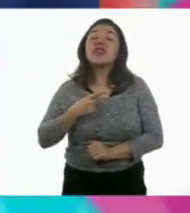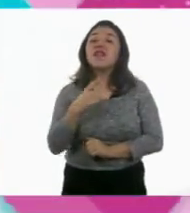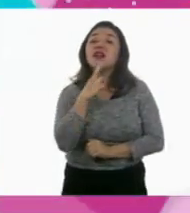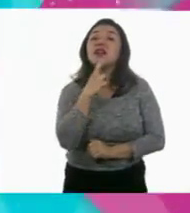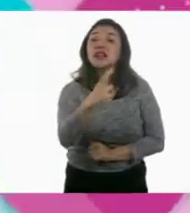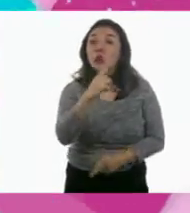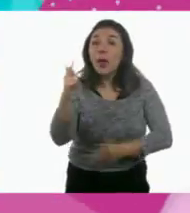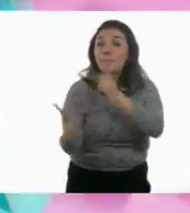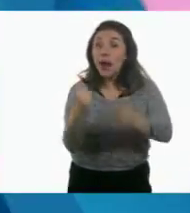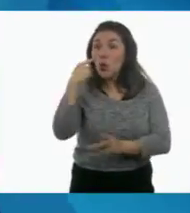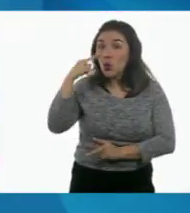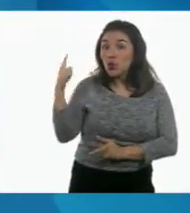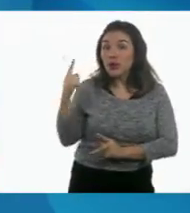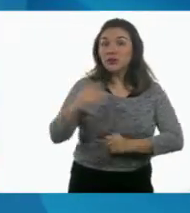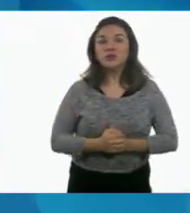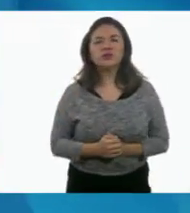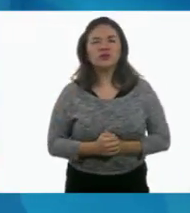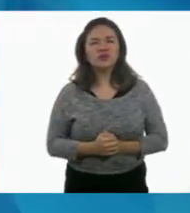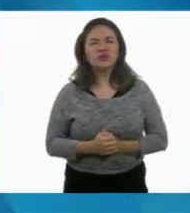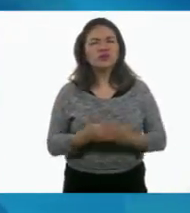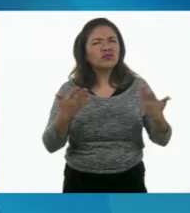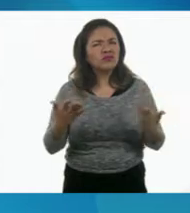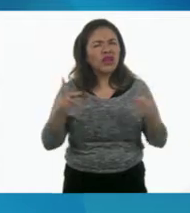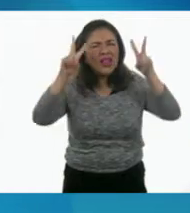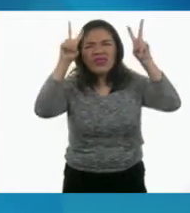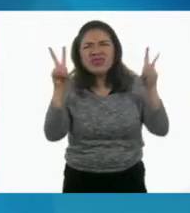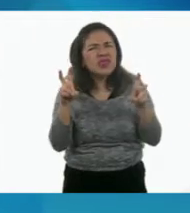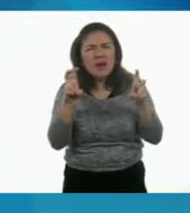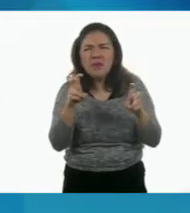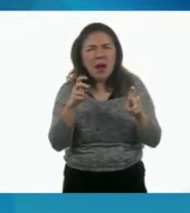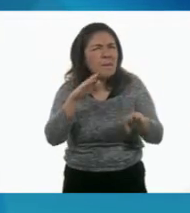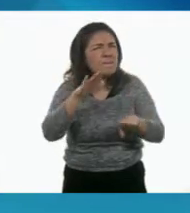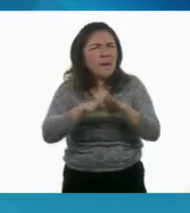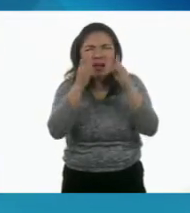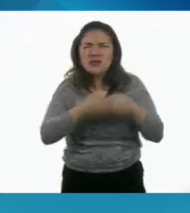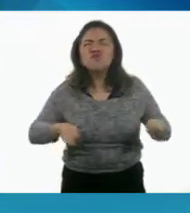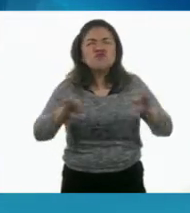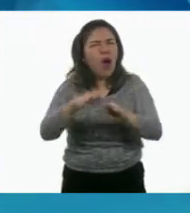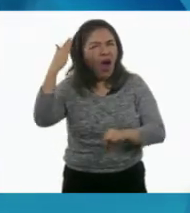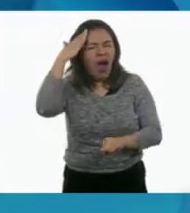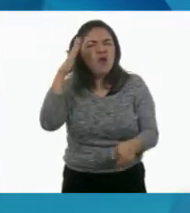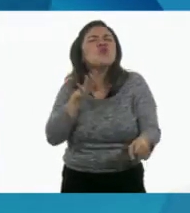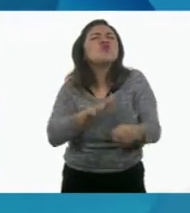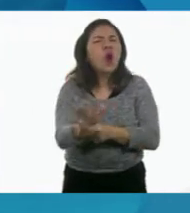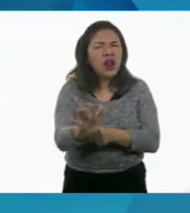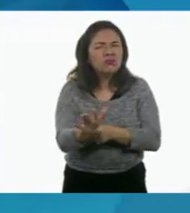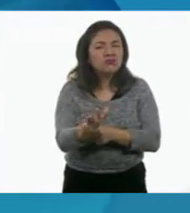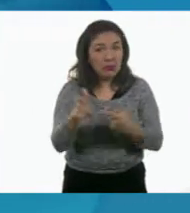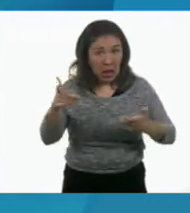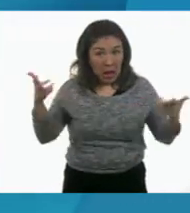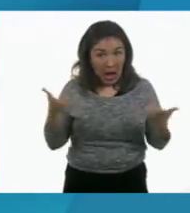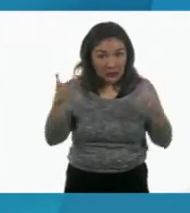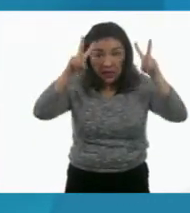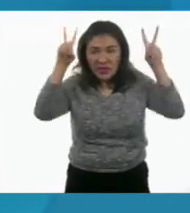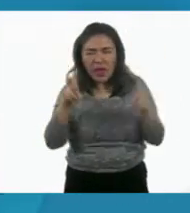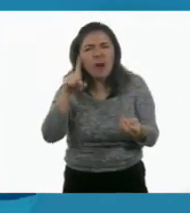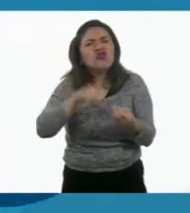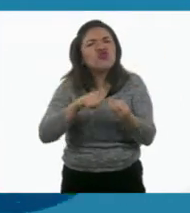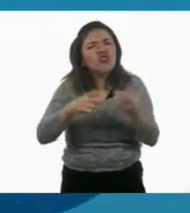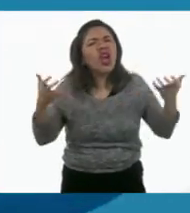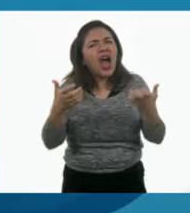siguientes preguntas. Sí. ¿Cuál es el tema principal? ¿Dónde y cuándo se desarrolla este